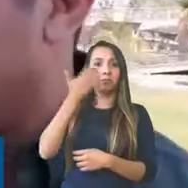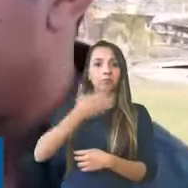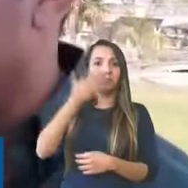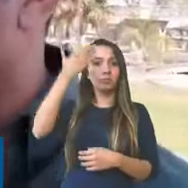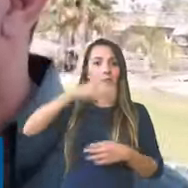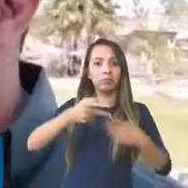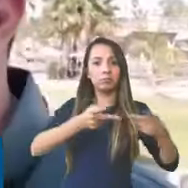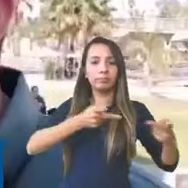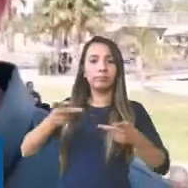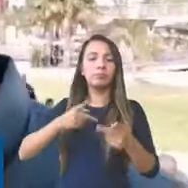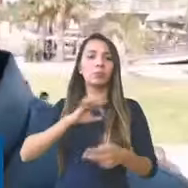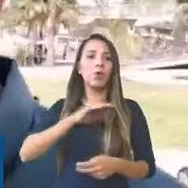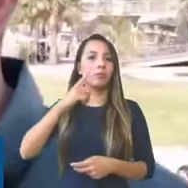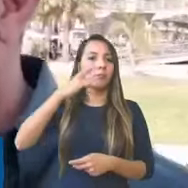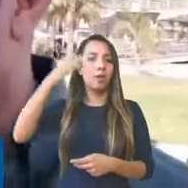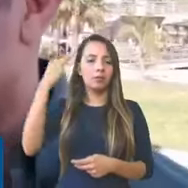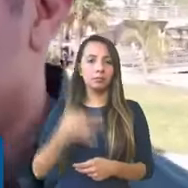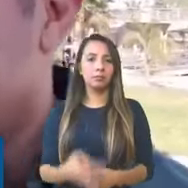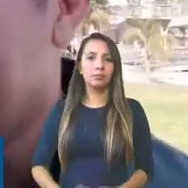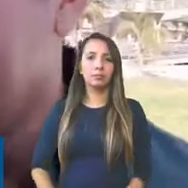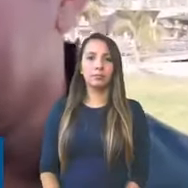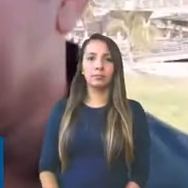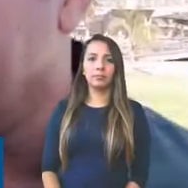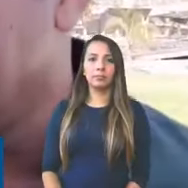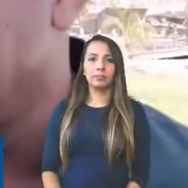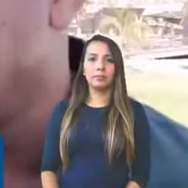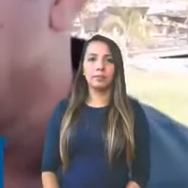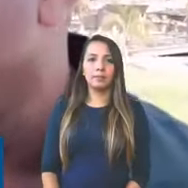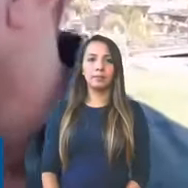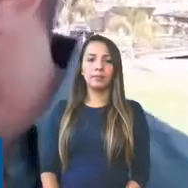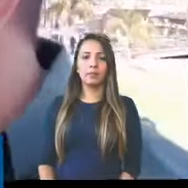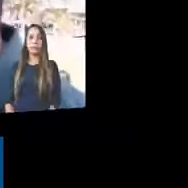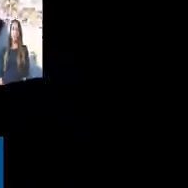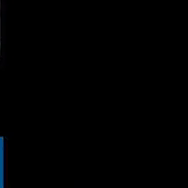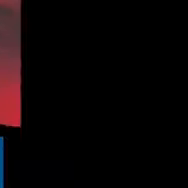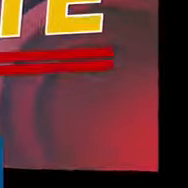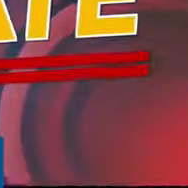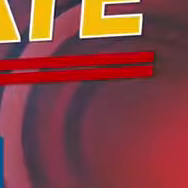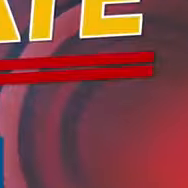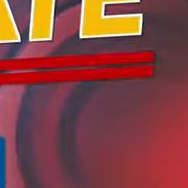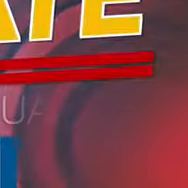humanas. Señor presidente, en otros temas, el Observes está como...